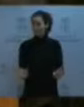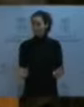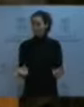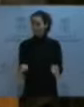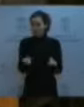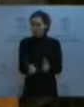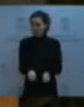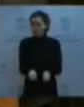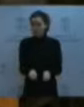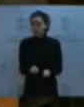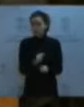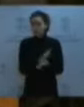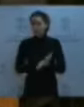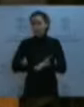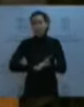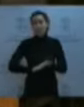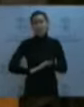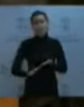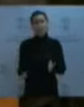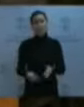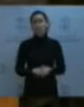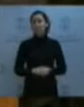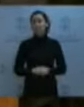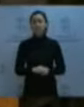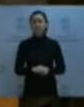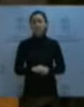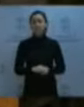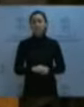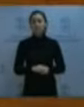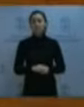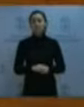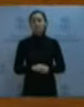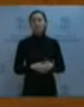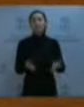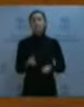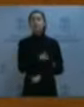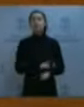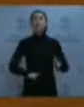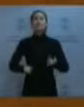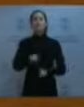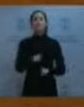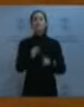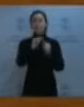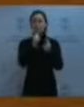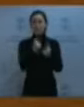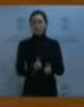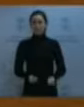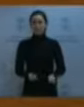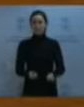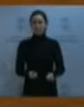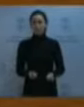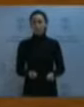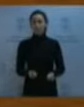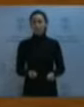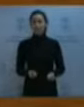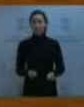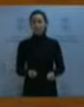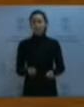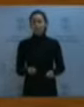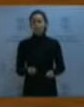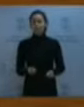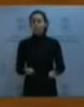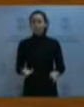supo. Nunca más se supo. Y el problema que tenemos con este presupuesto, señora consejera, es que en el momento que se